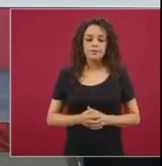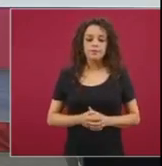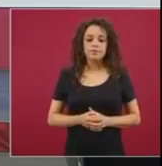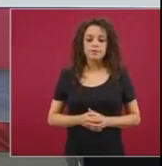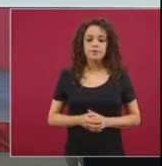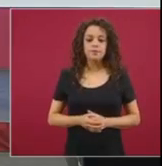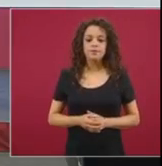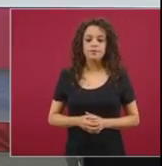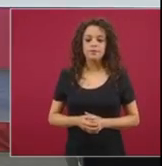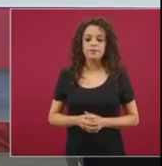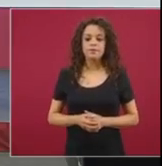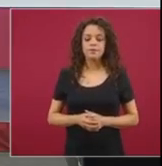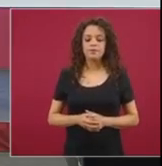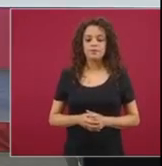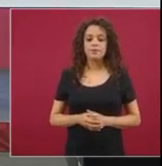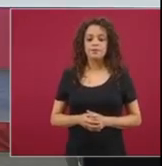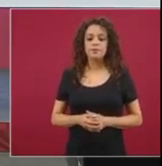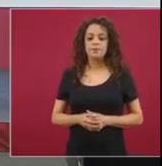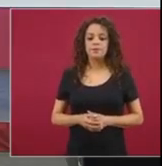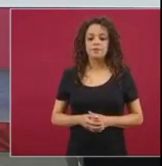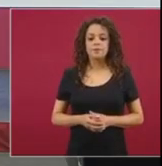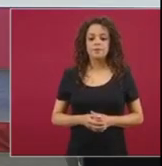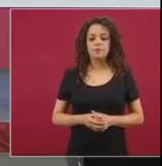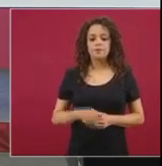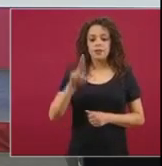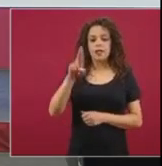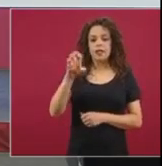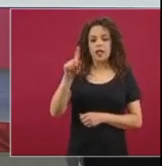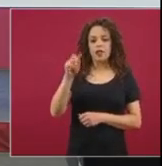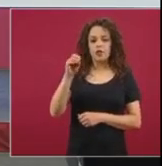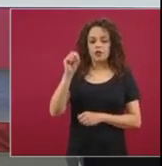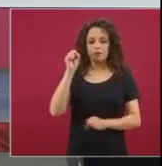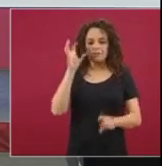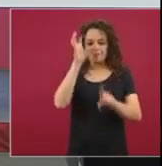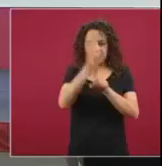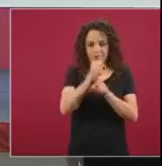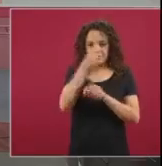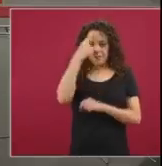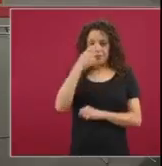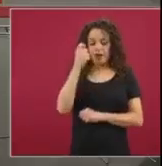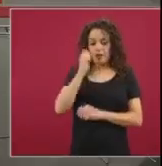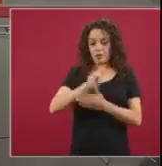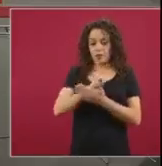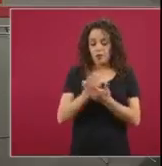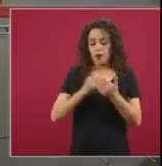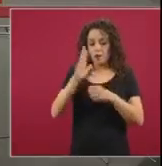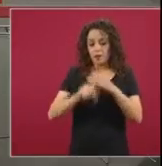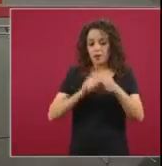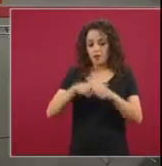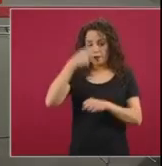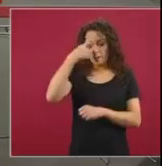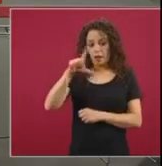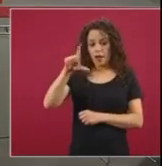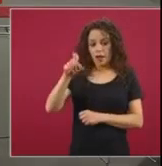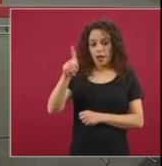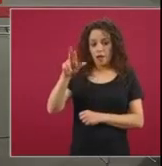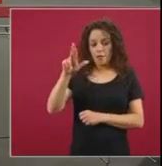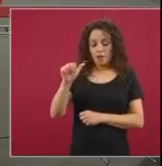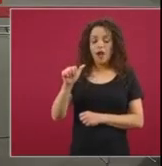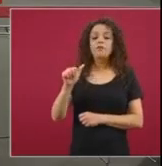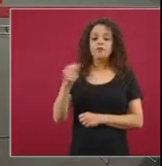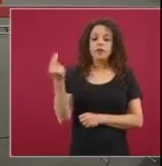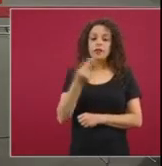¿Cuáles son los retos que nosotros tenemos dentro del programa nacional, esto ya del programa nacional de lepra? Pues cortar cadenas de transmisión. Creo que como cualquier